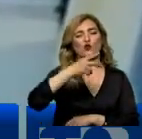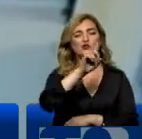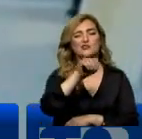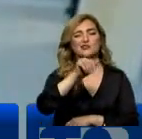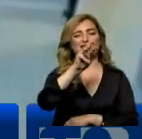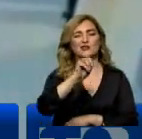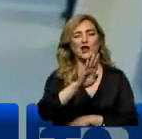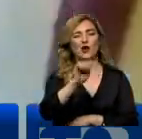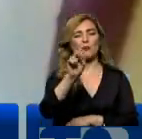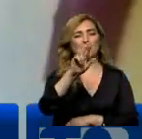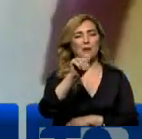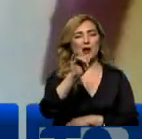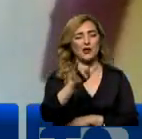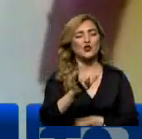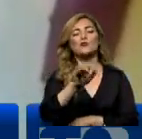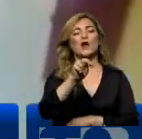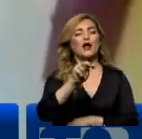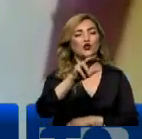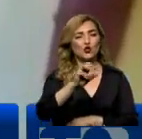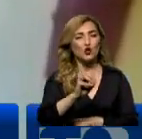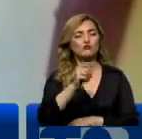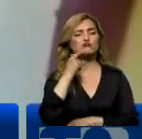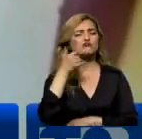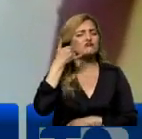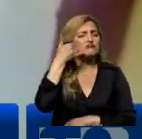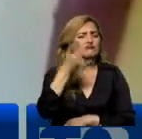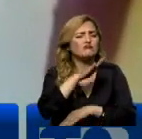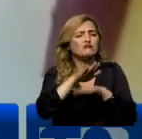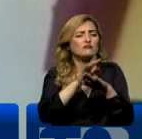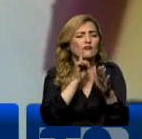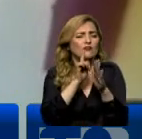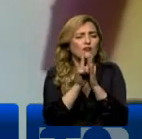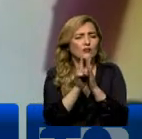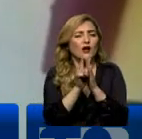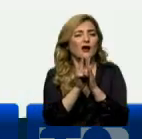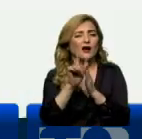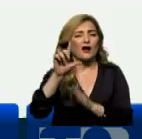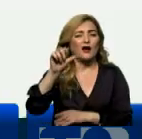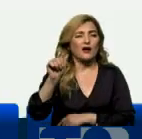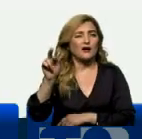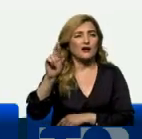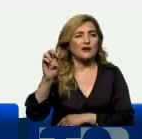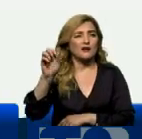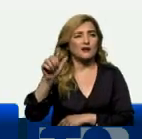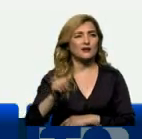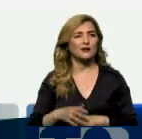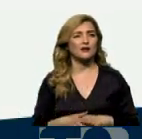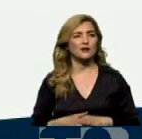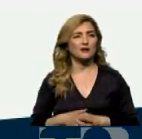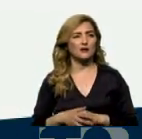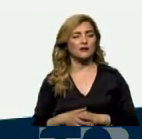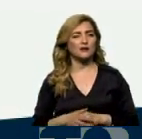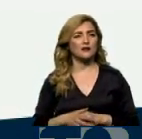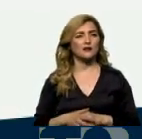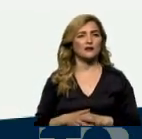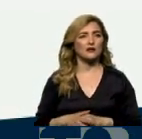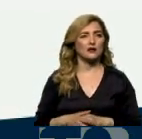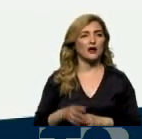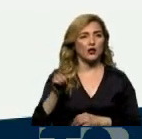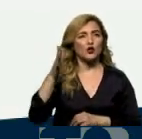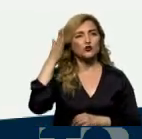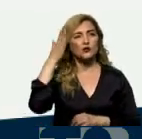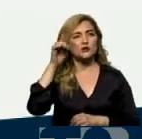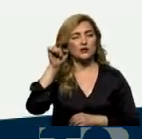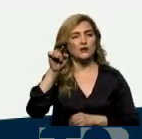Zambrano. Una llamada telefónica en la que se referían a la denuncia de Larrea. Sí, yo sé, pero vos sabes que ese